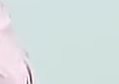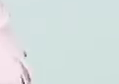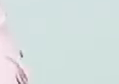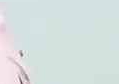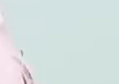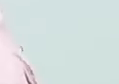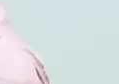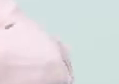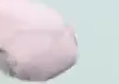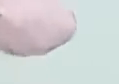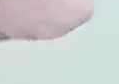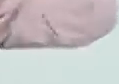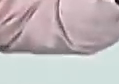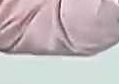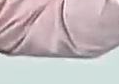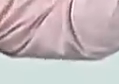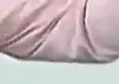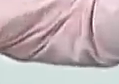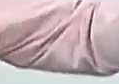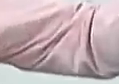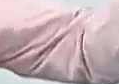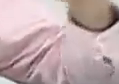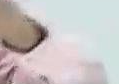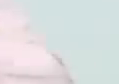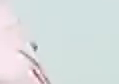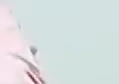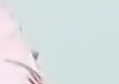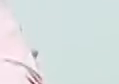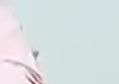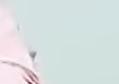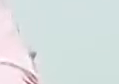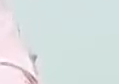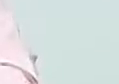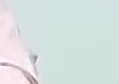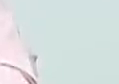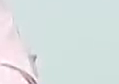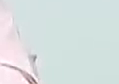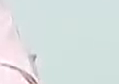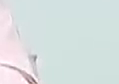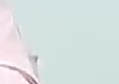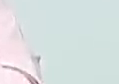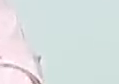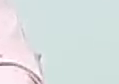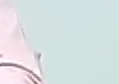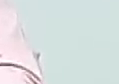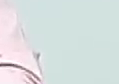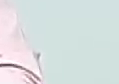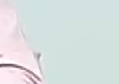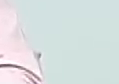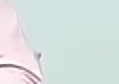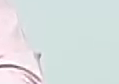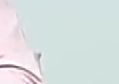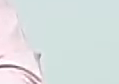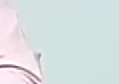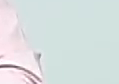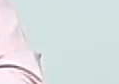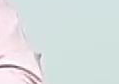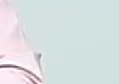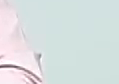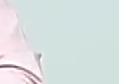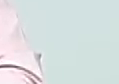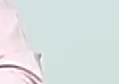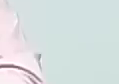Congreso de la Nueva Época. Mis saludos pues. Y a todos los venezolanos y venezolanas, son las ocho y piquito.